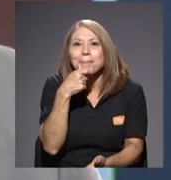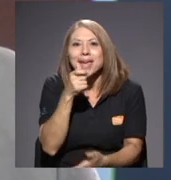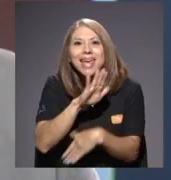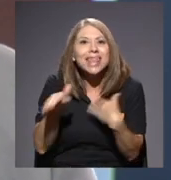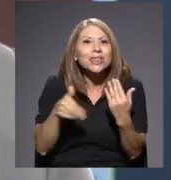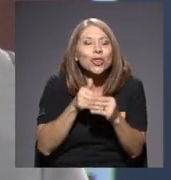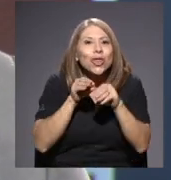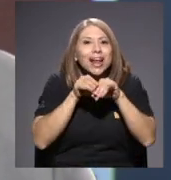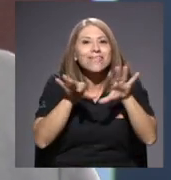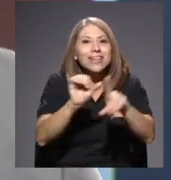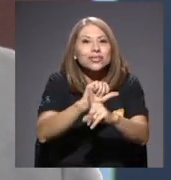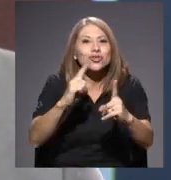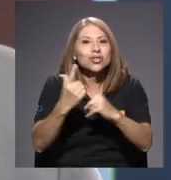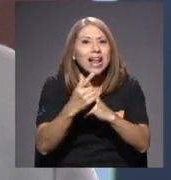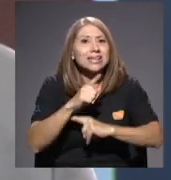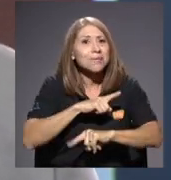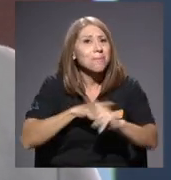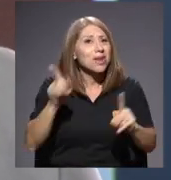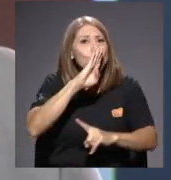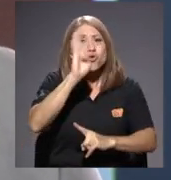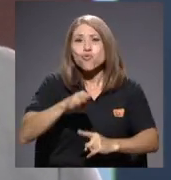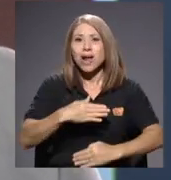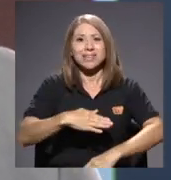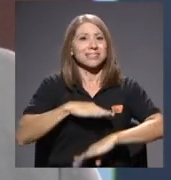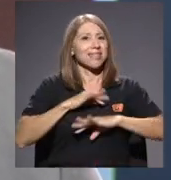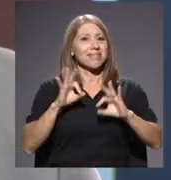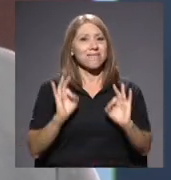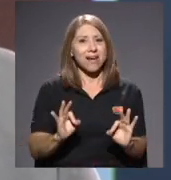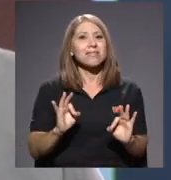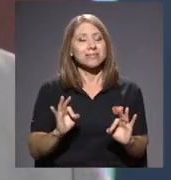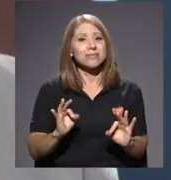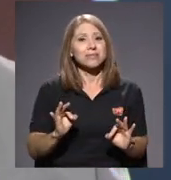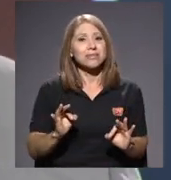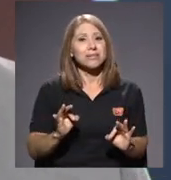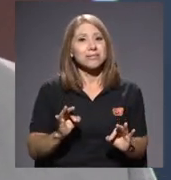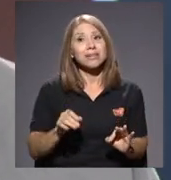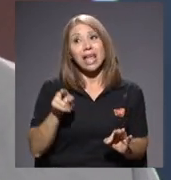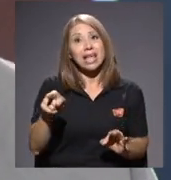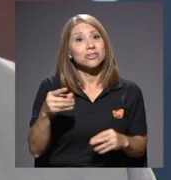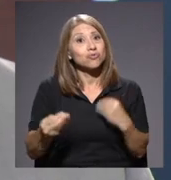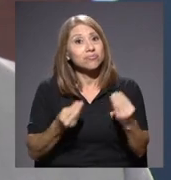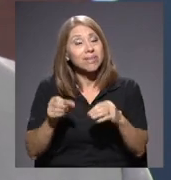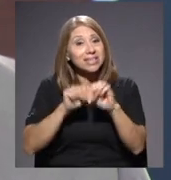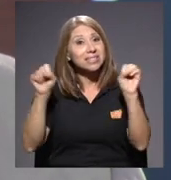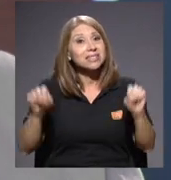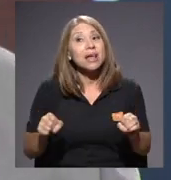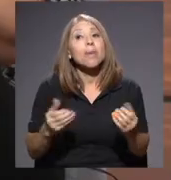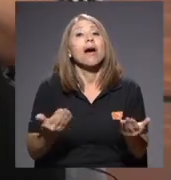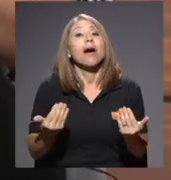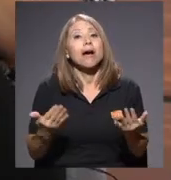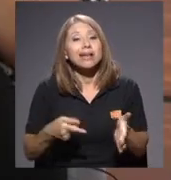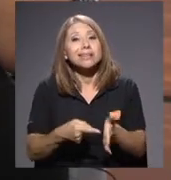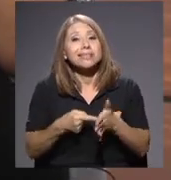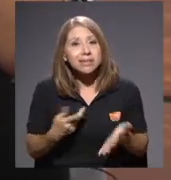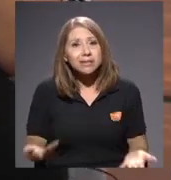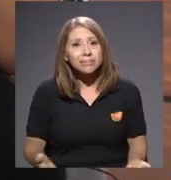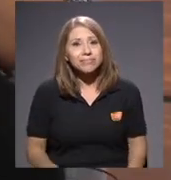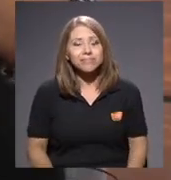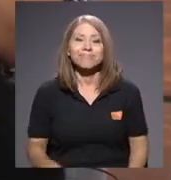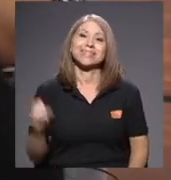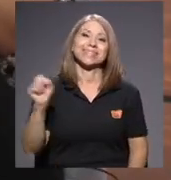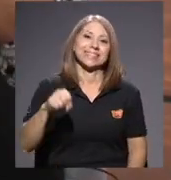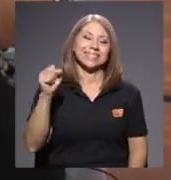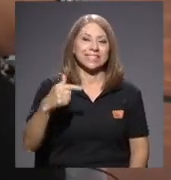de una manera satisfactoria. Y eso yo creo que de algún modo se lo cobra el sistema, ¿no? Sí, yo pienso que hay varias cosas